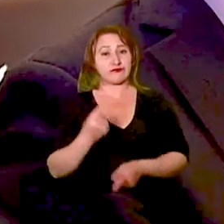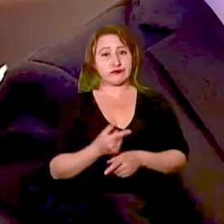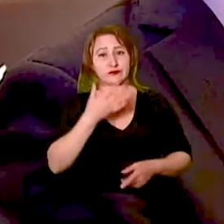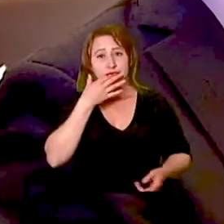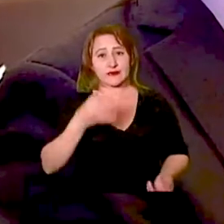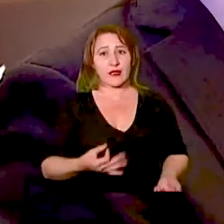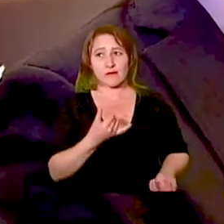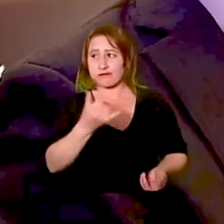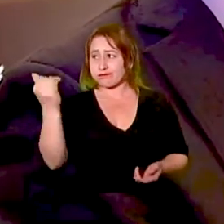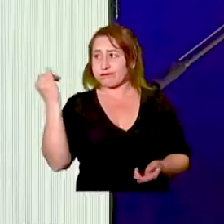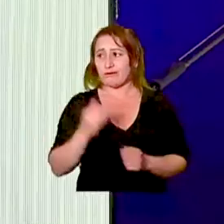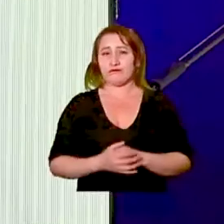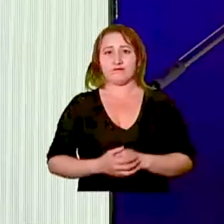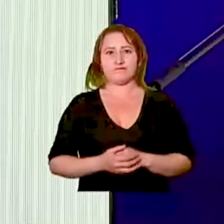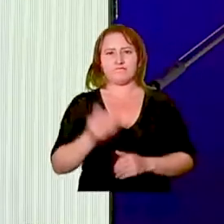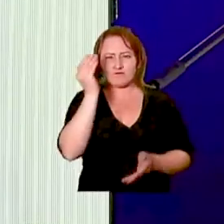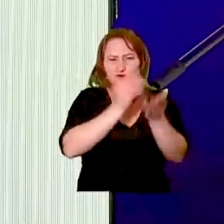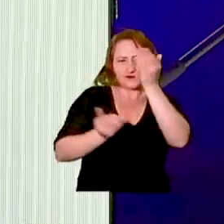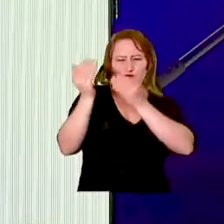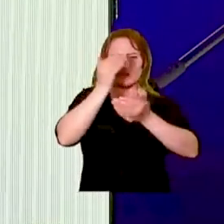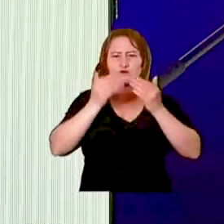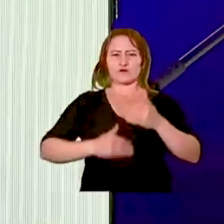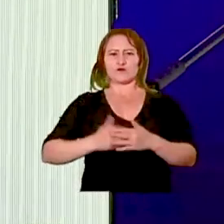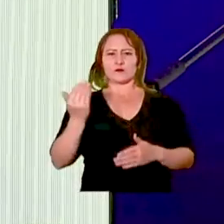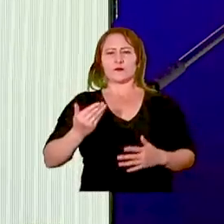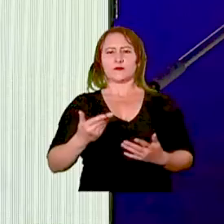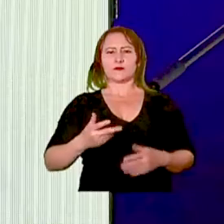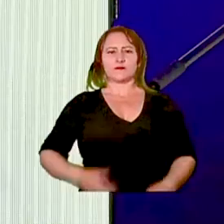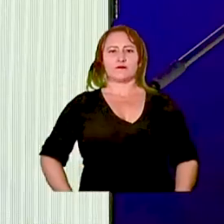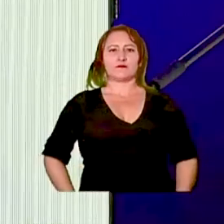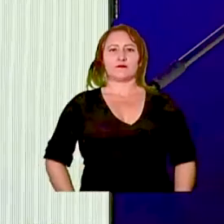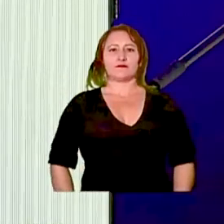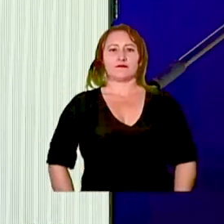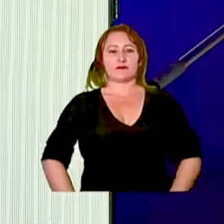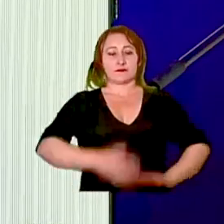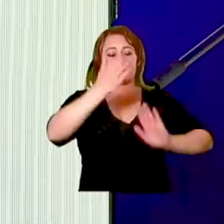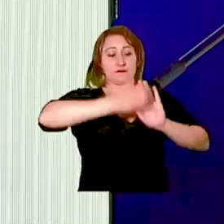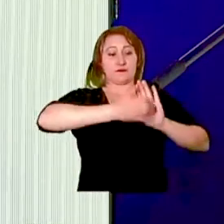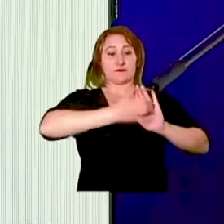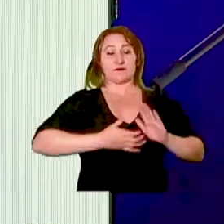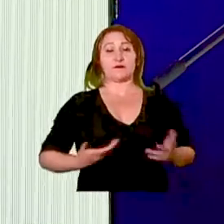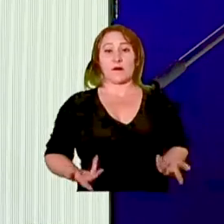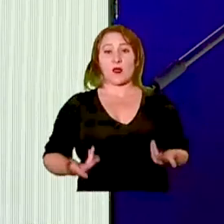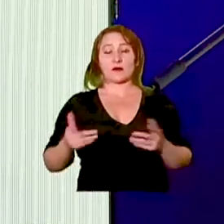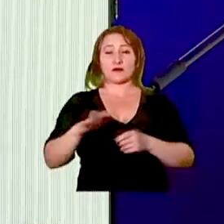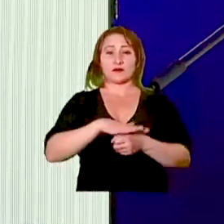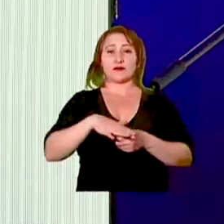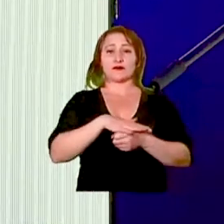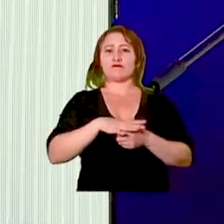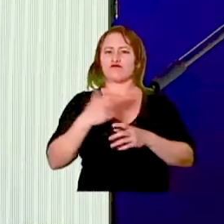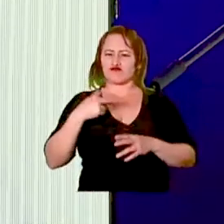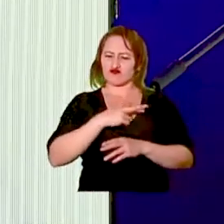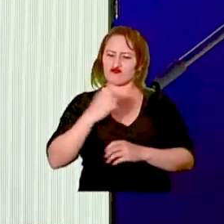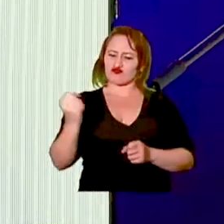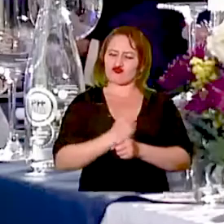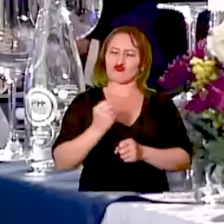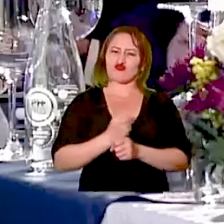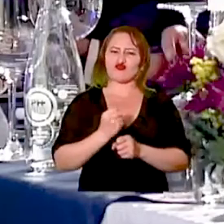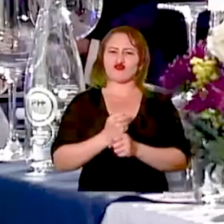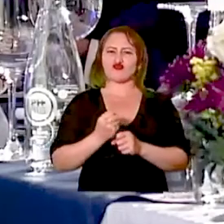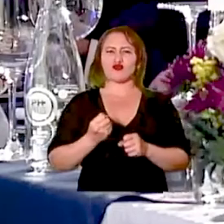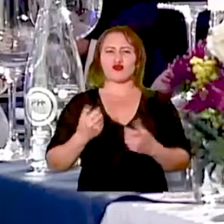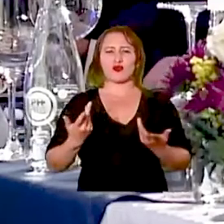Y encontrando dentro de nuestro análisis inicial de diagnóstico esa situación, estamos trabajando muy duro para